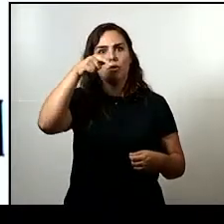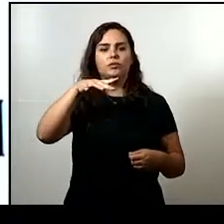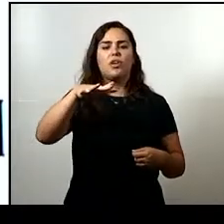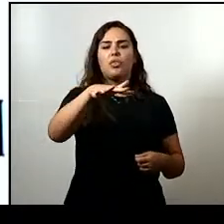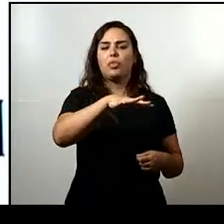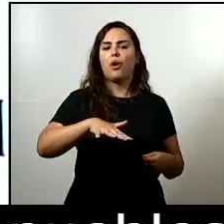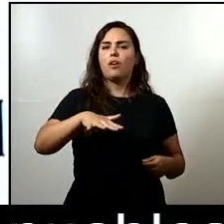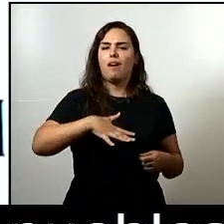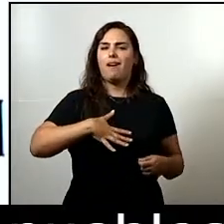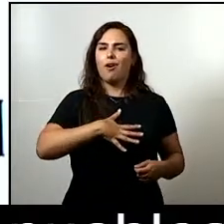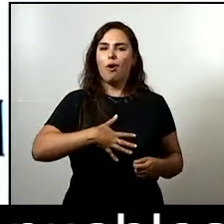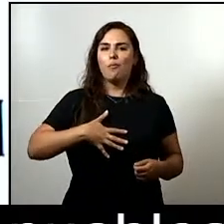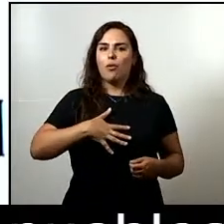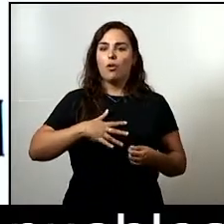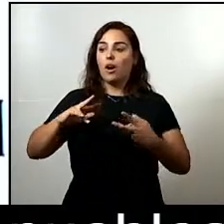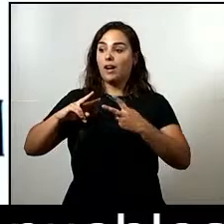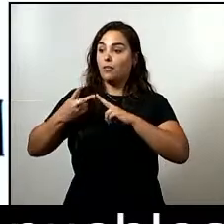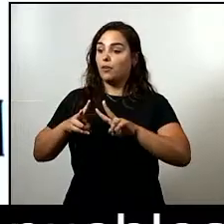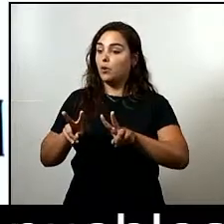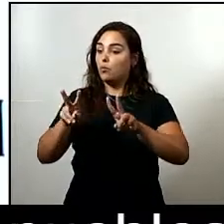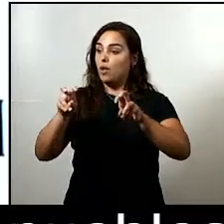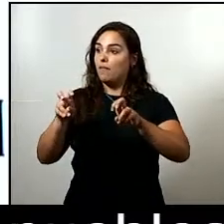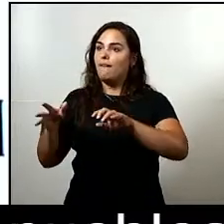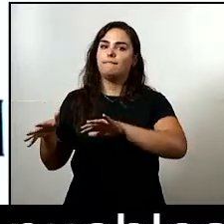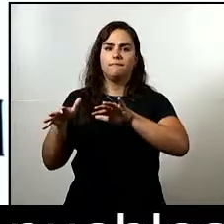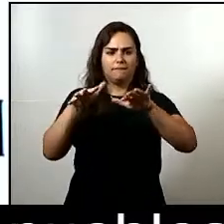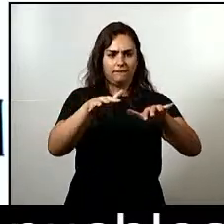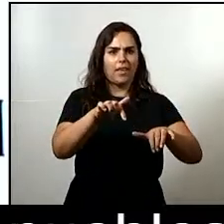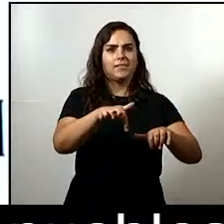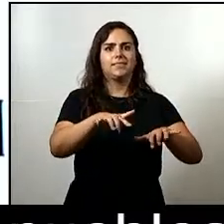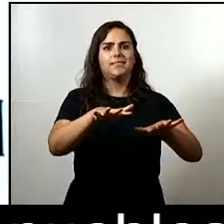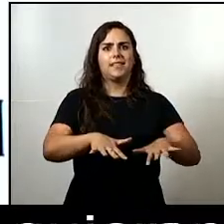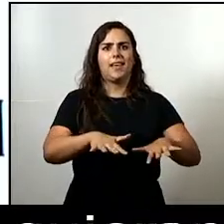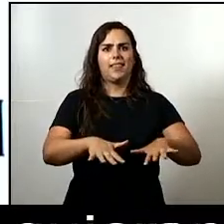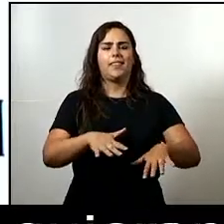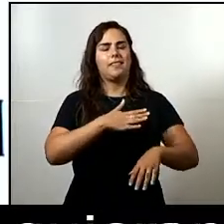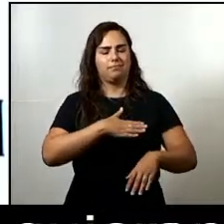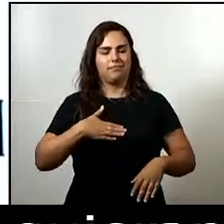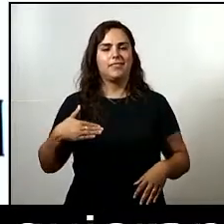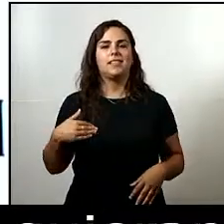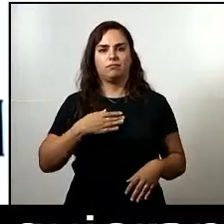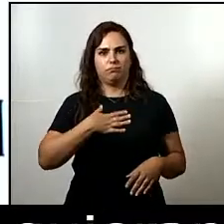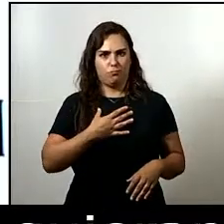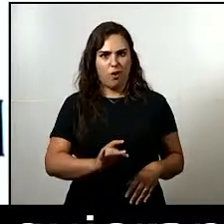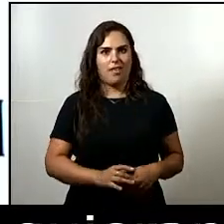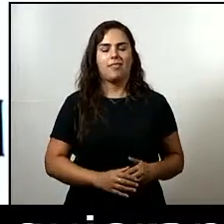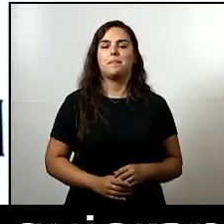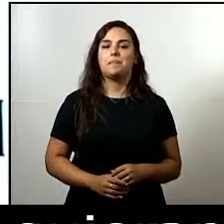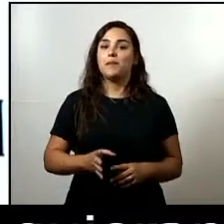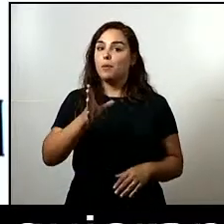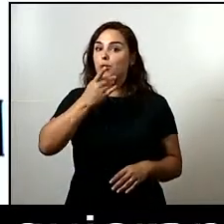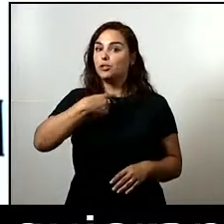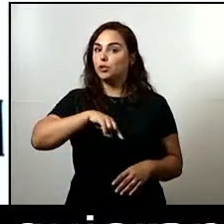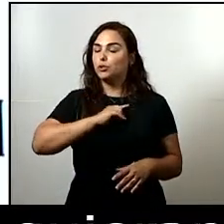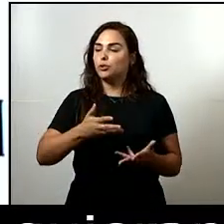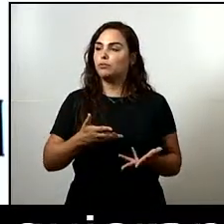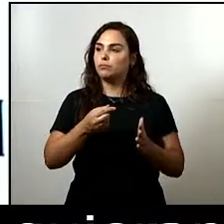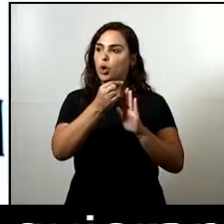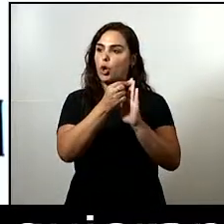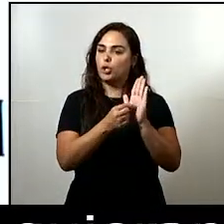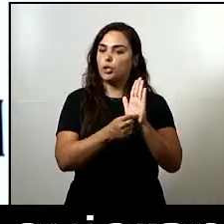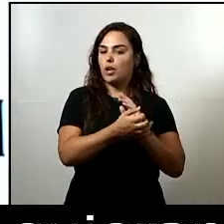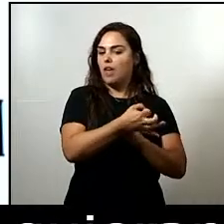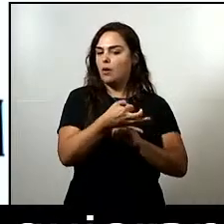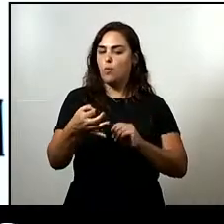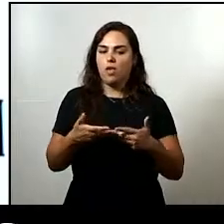lugares donde nuestras nuevas generaciones quieran y puedan quedarse a vivir. Para ello debemos ofrecer las condiciones